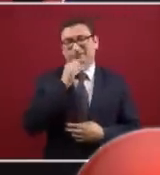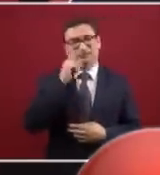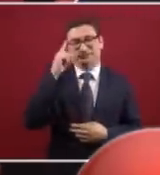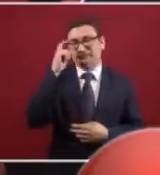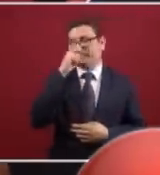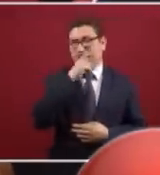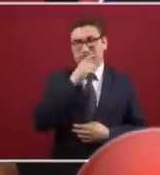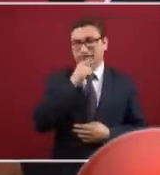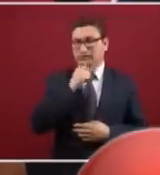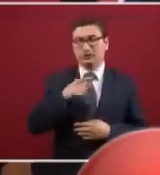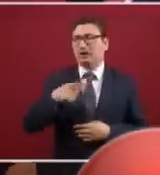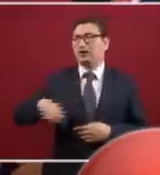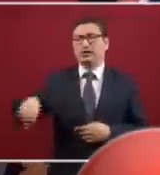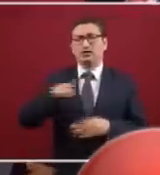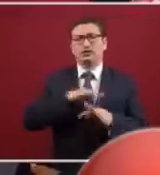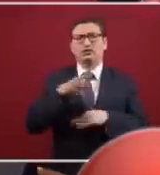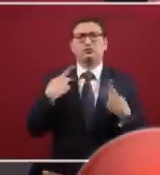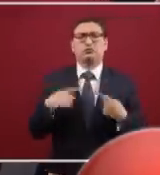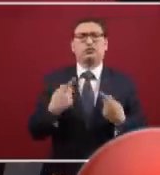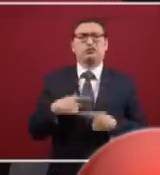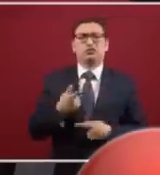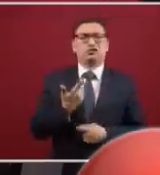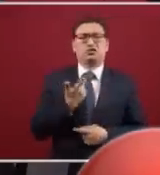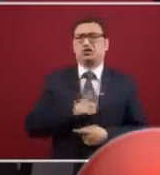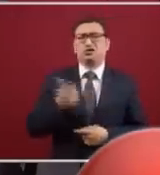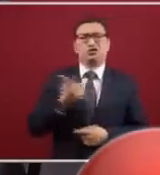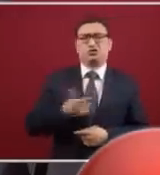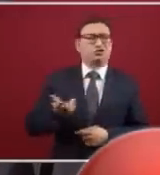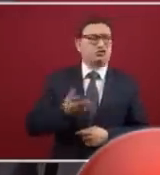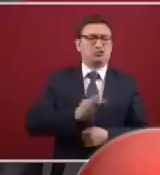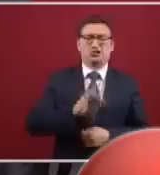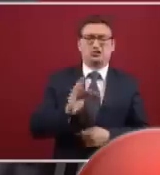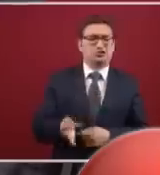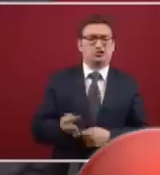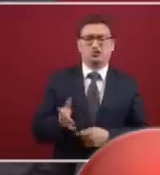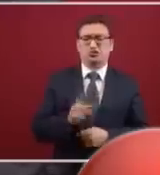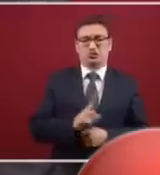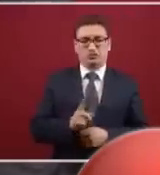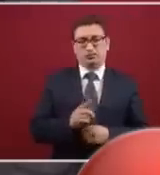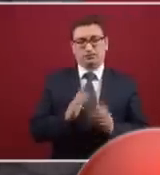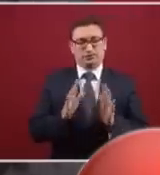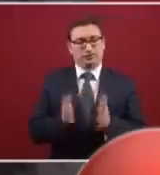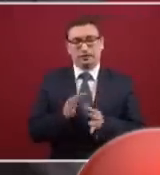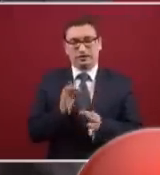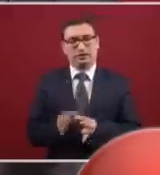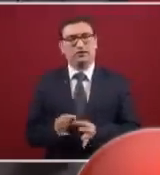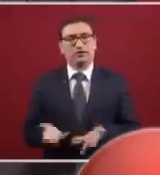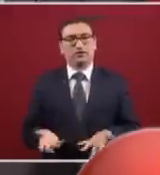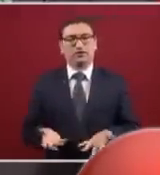Eso ya no lo permitiría la gente, y eso ya se consumó.